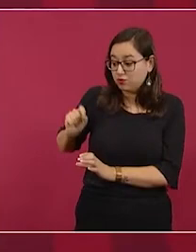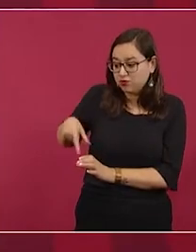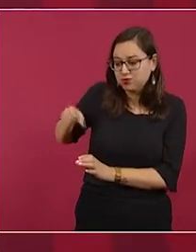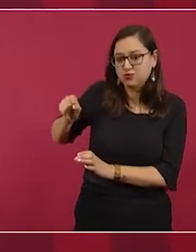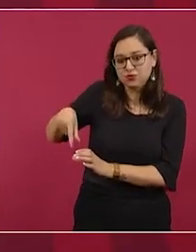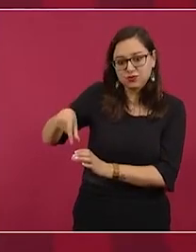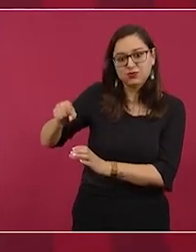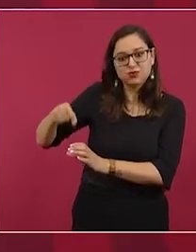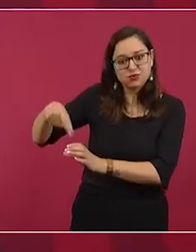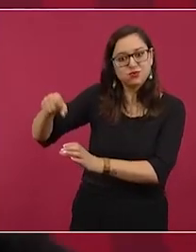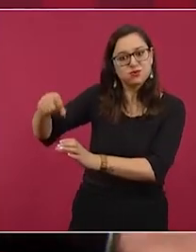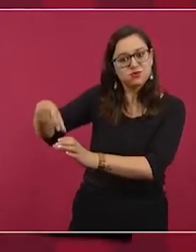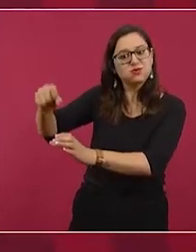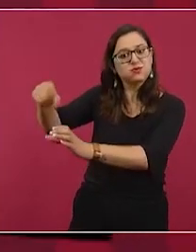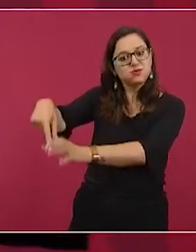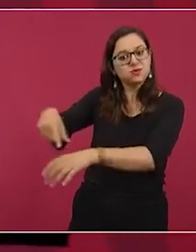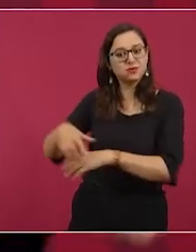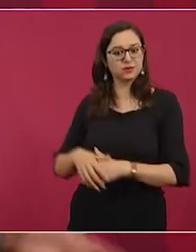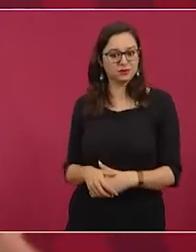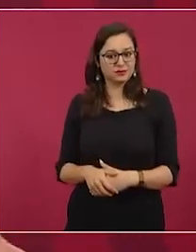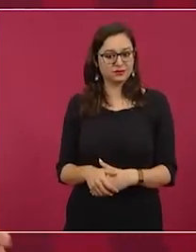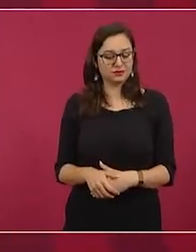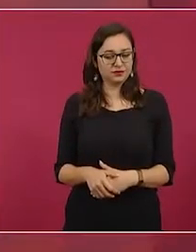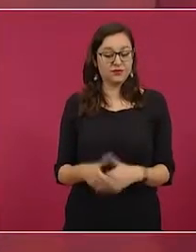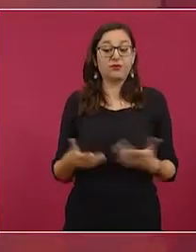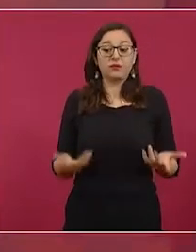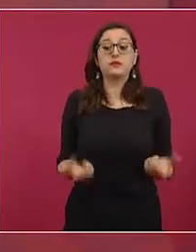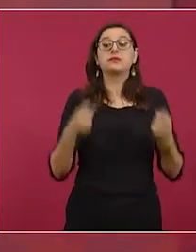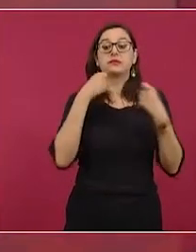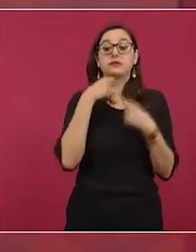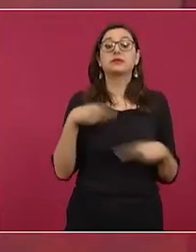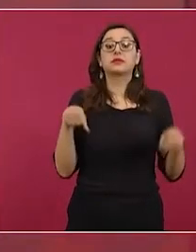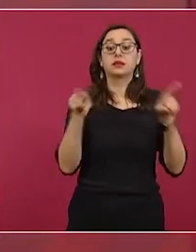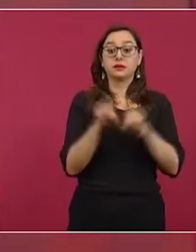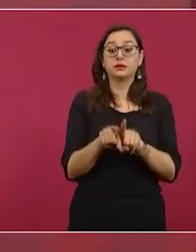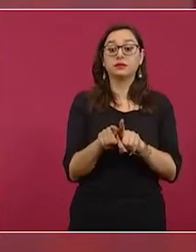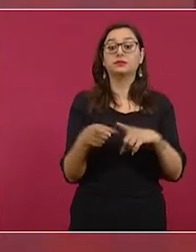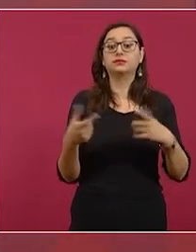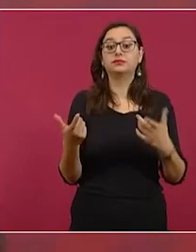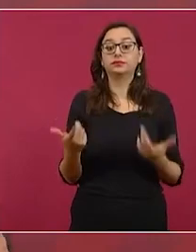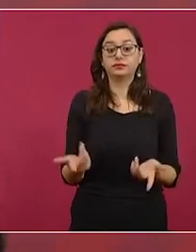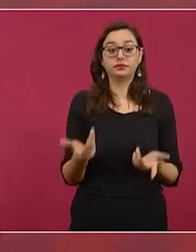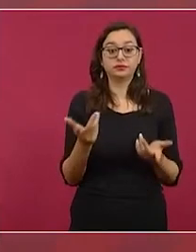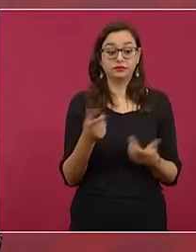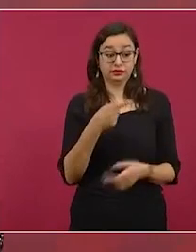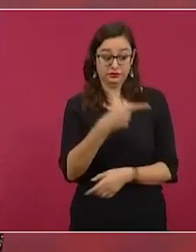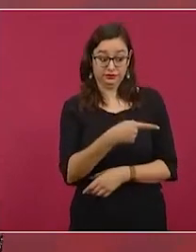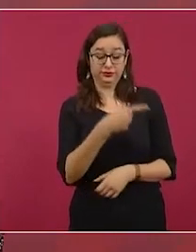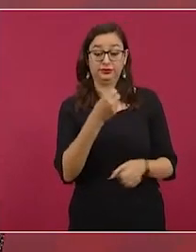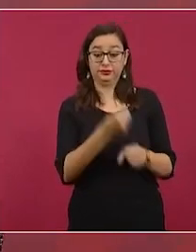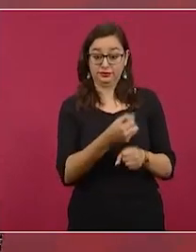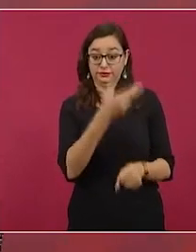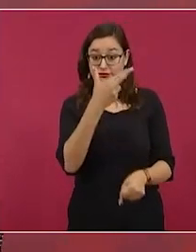Y ya quedamos con el secretario que en